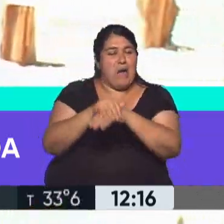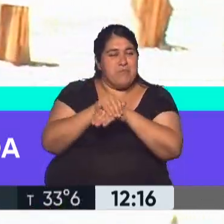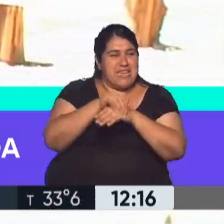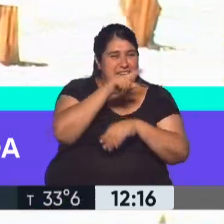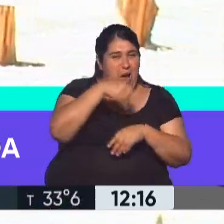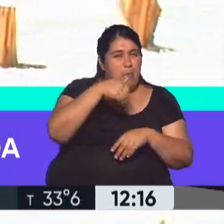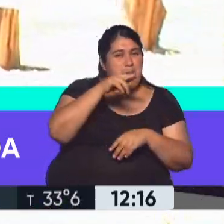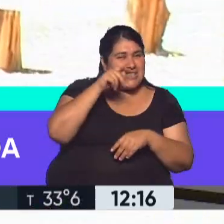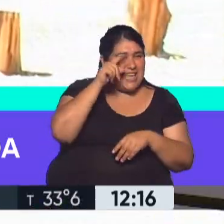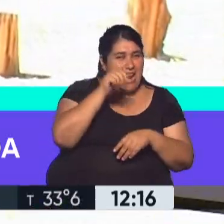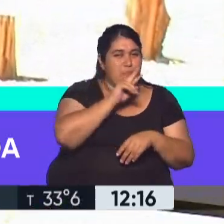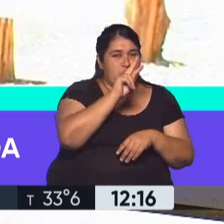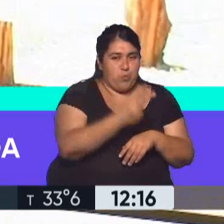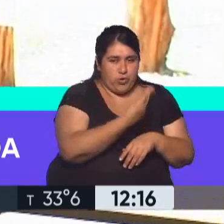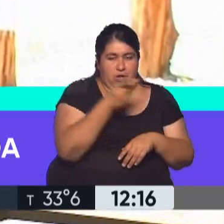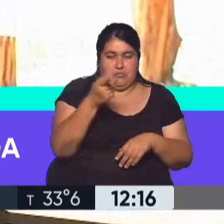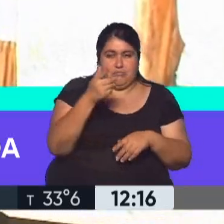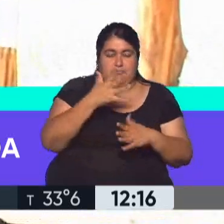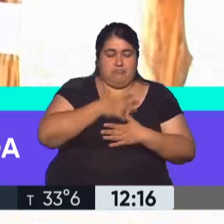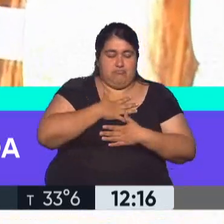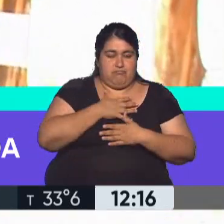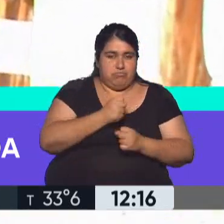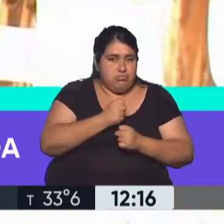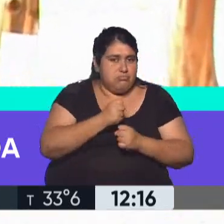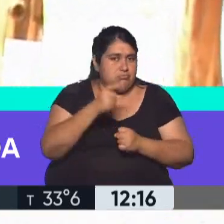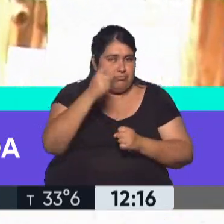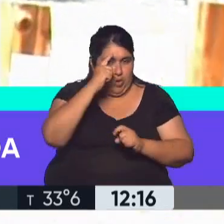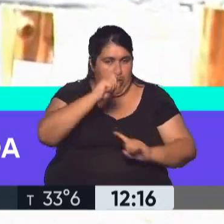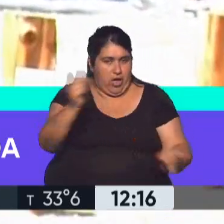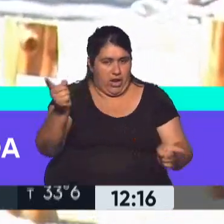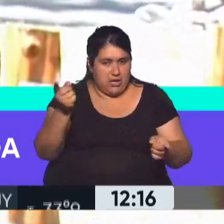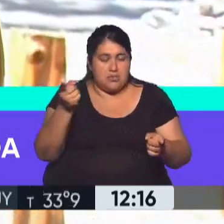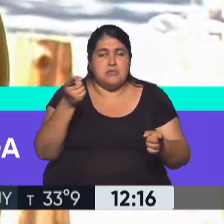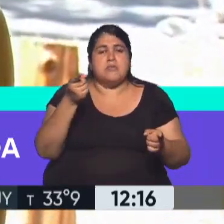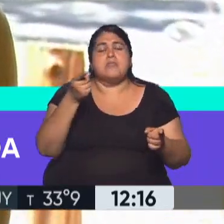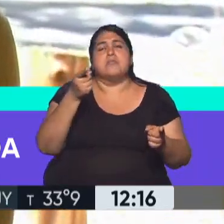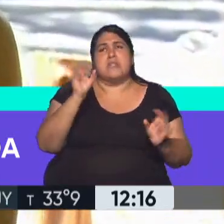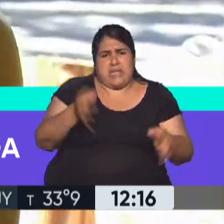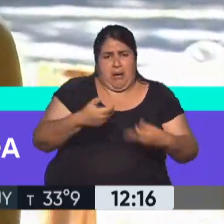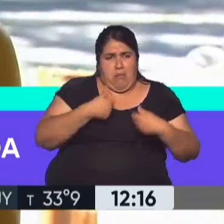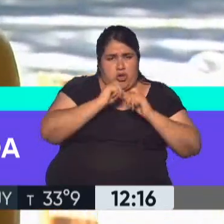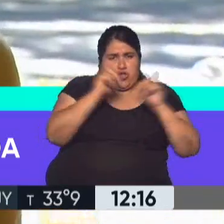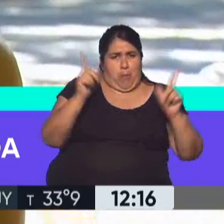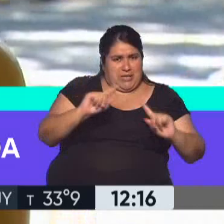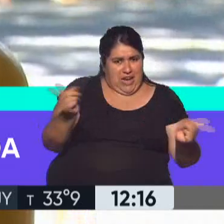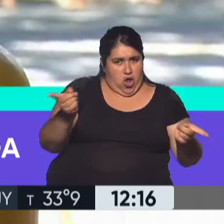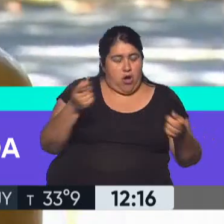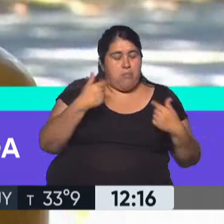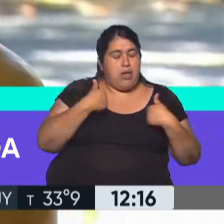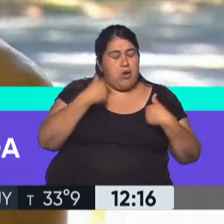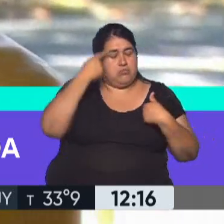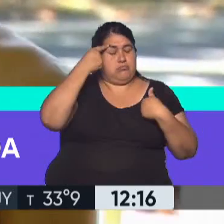Marcela, que todavía no salís de la sombra y del dolor de lo que ha ocurrido en este lugar, que sé que no te sorprende, pero que te sigue doliendo cada vez que